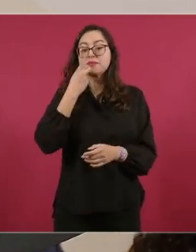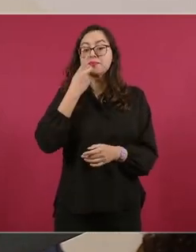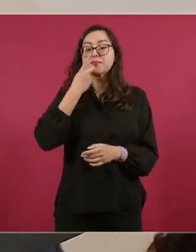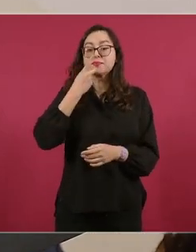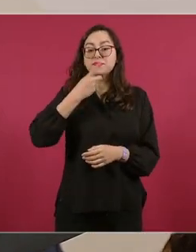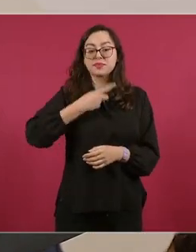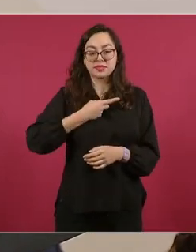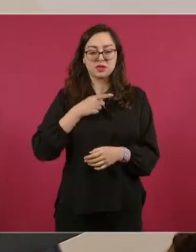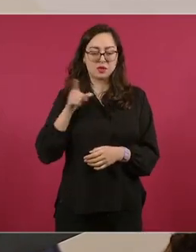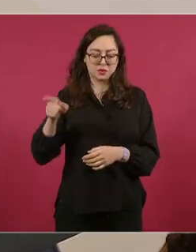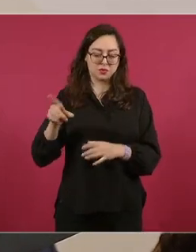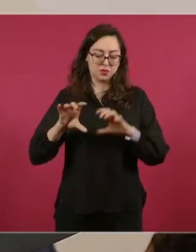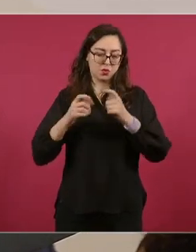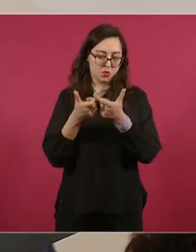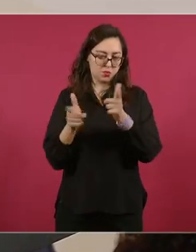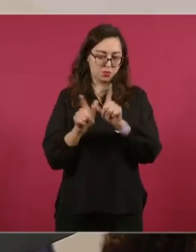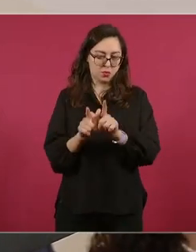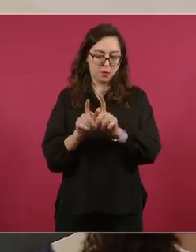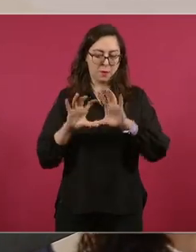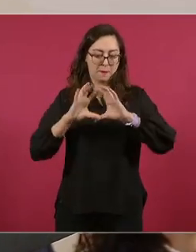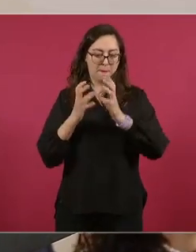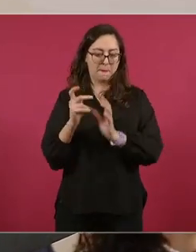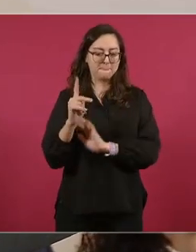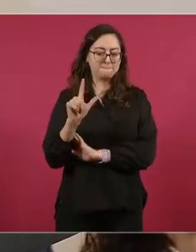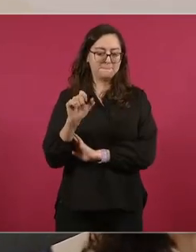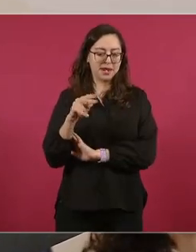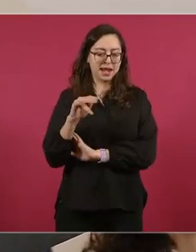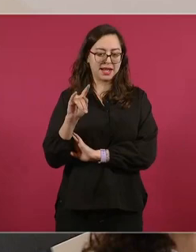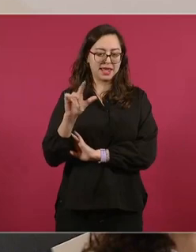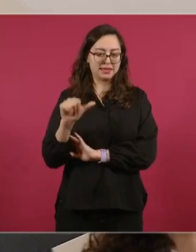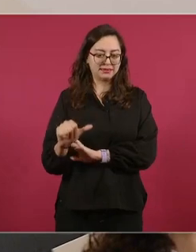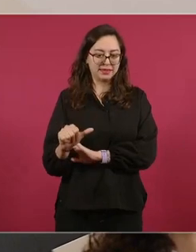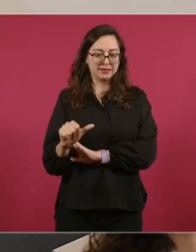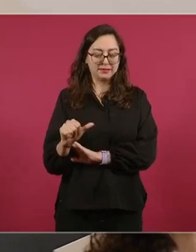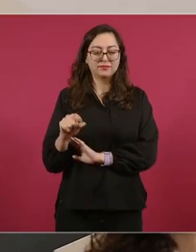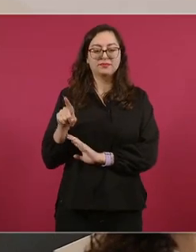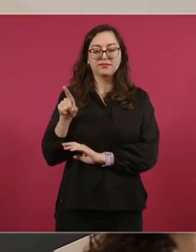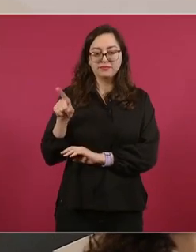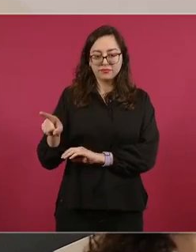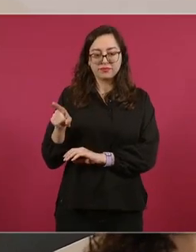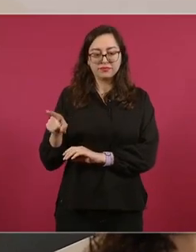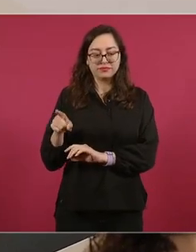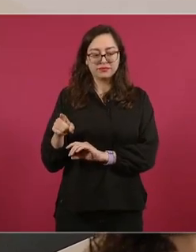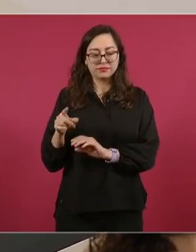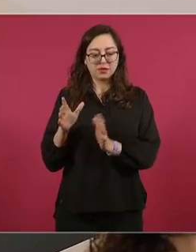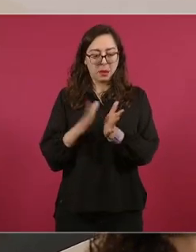los de Planeta, que consiguieron un papel